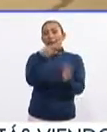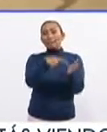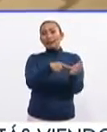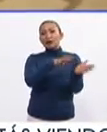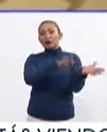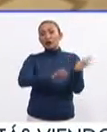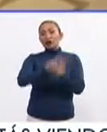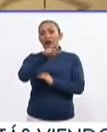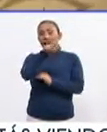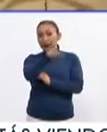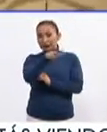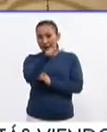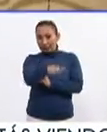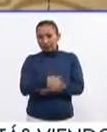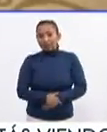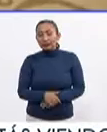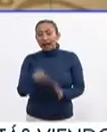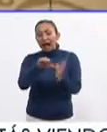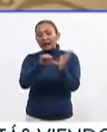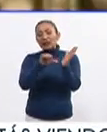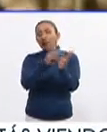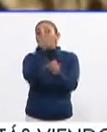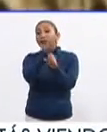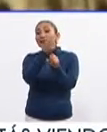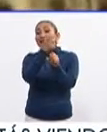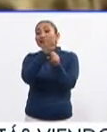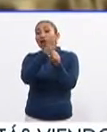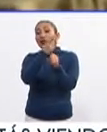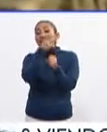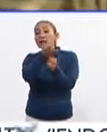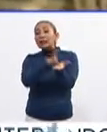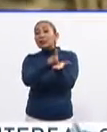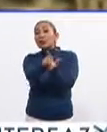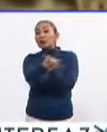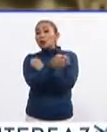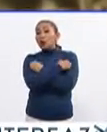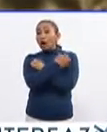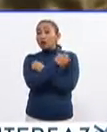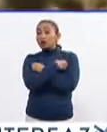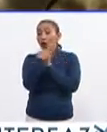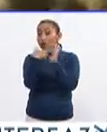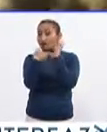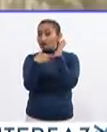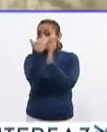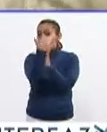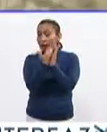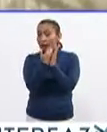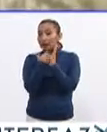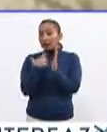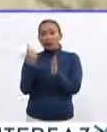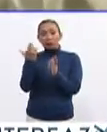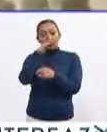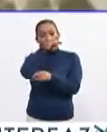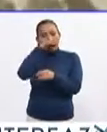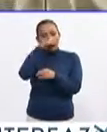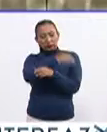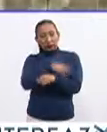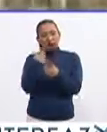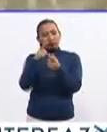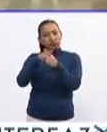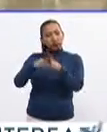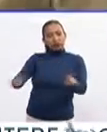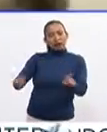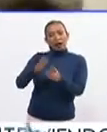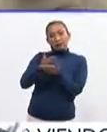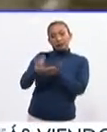de 1917. El artículo 3º resguarda el derecho a la educación bajo los principios de laicidad, gratuidad y